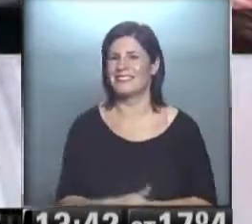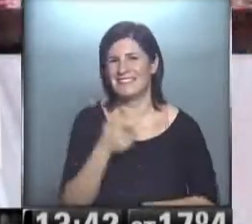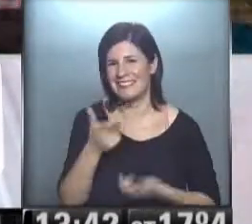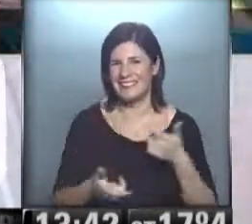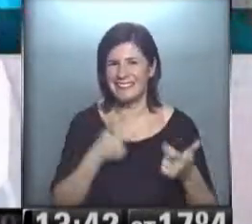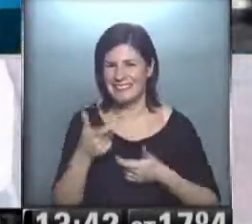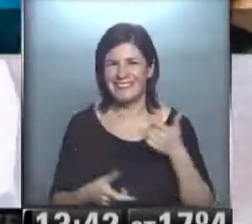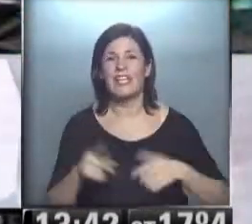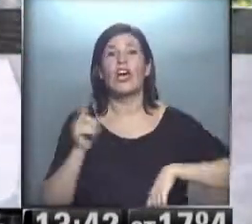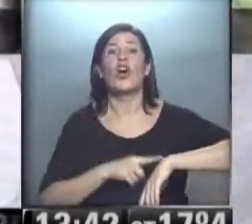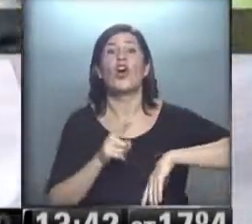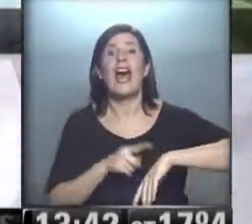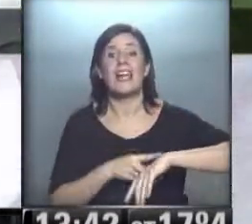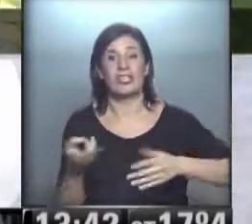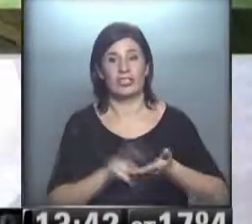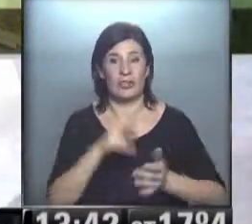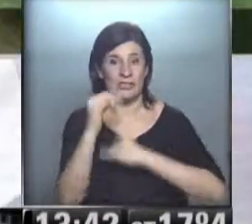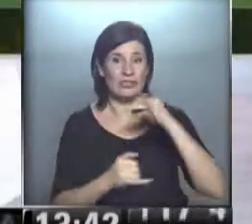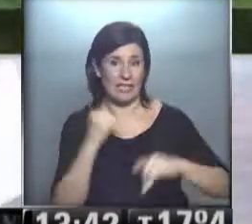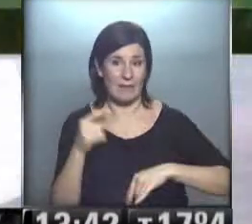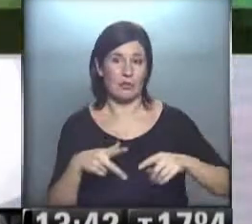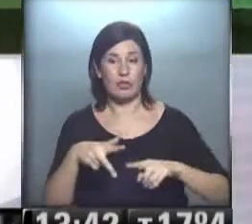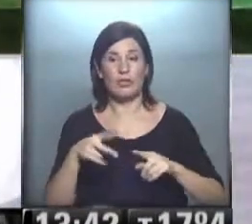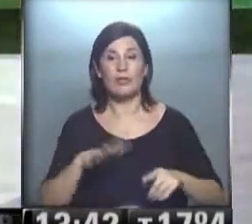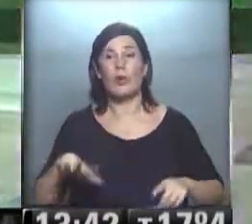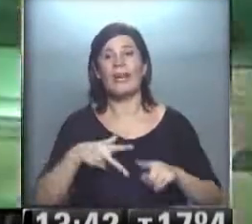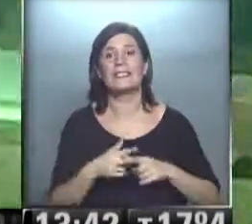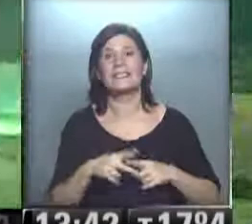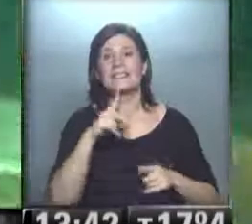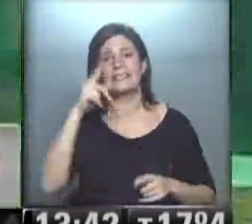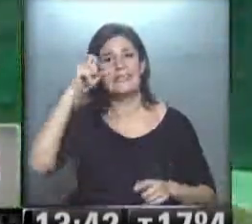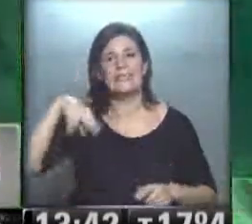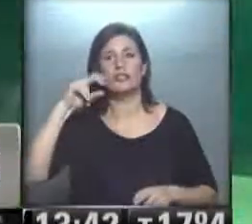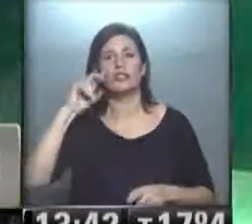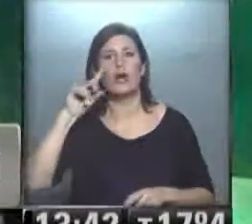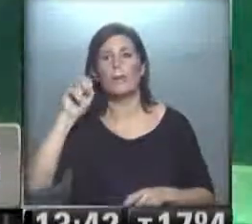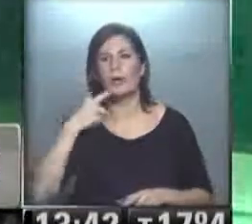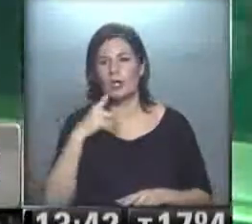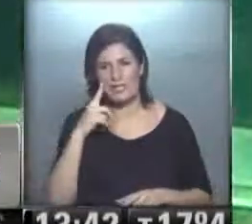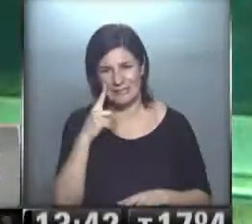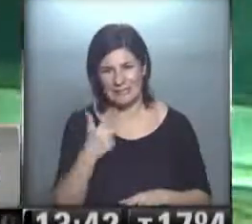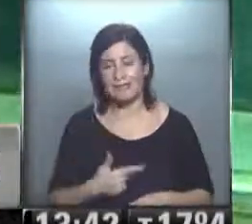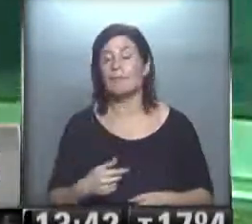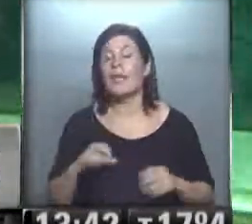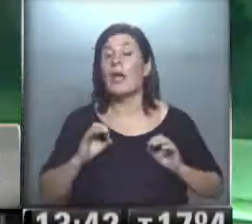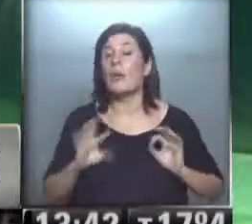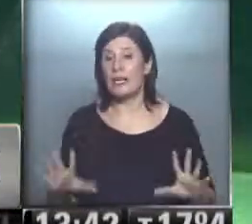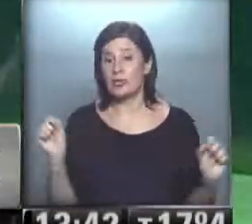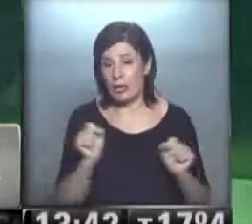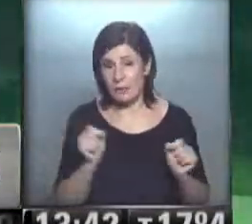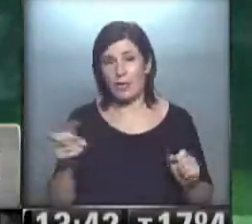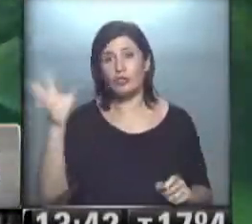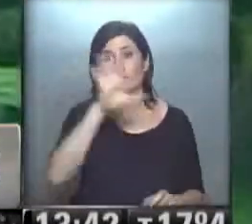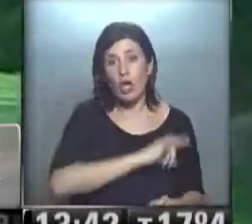Gracias. Reiteramos los horarios de Tecnópolis, ¿les parece? Dale. Durante las vacaciones de invierno, todos los días de